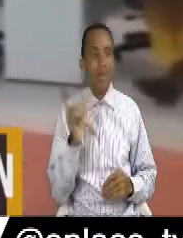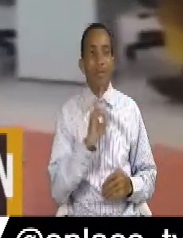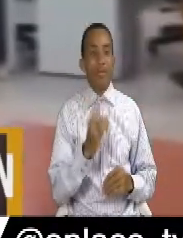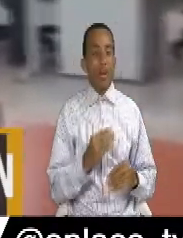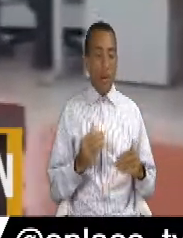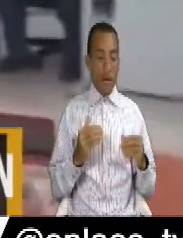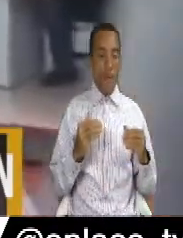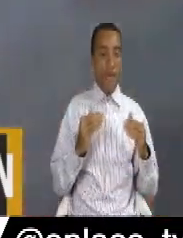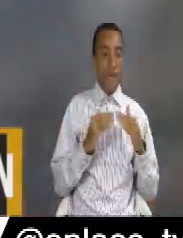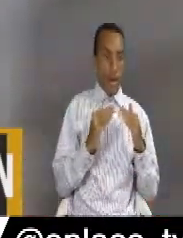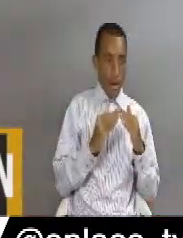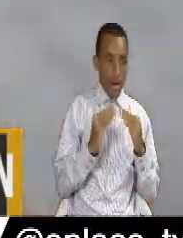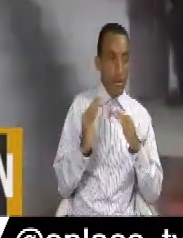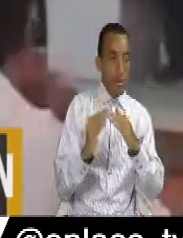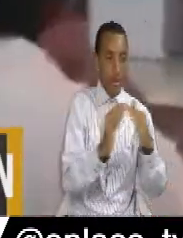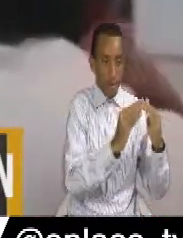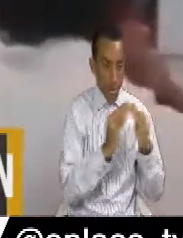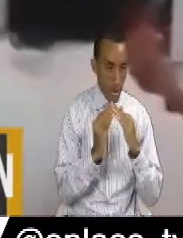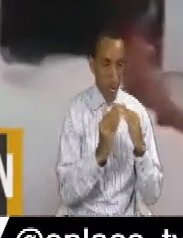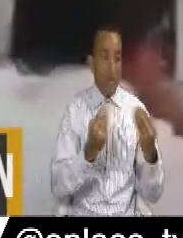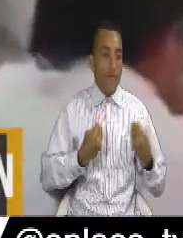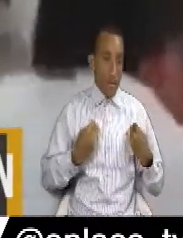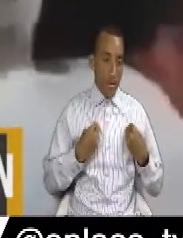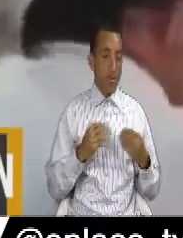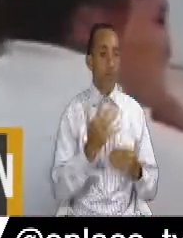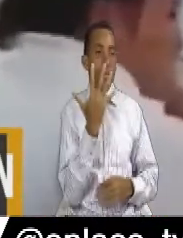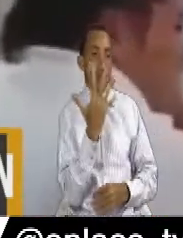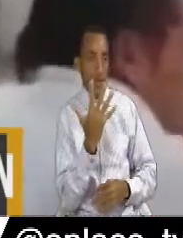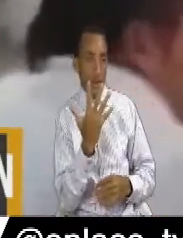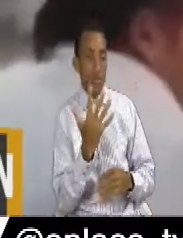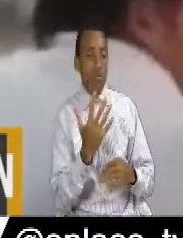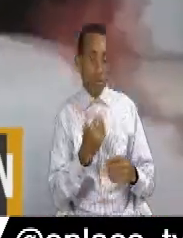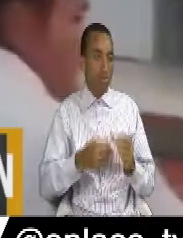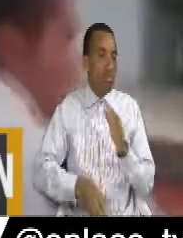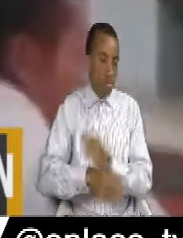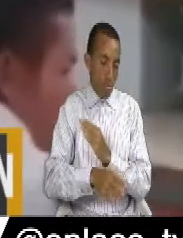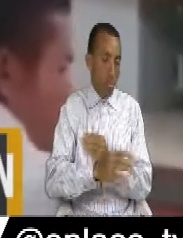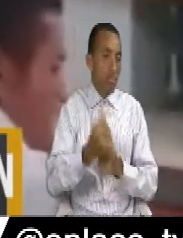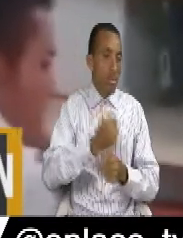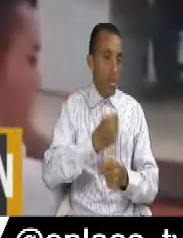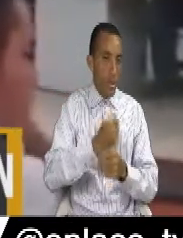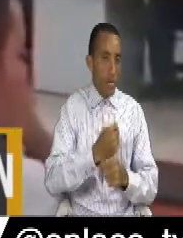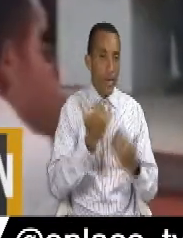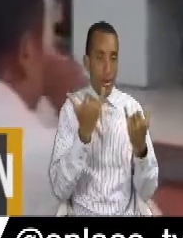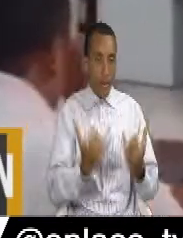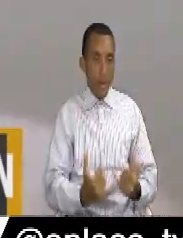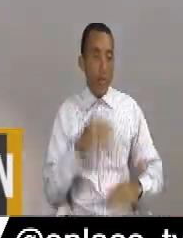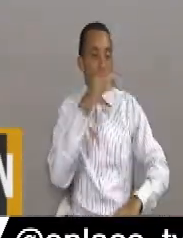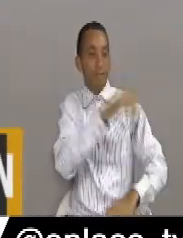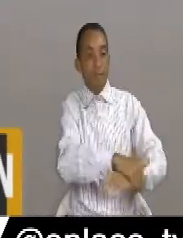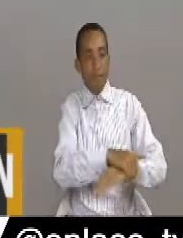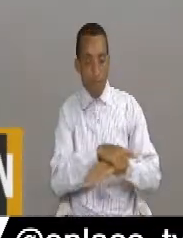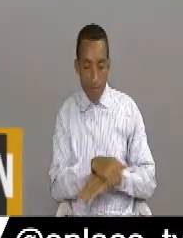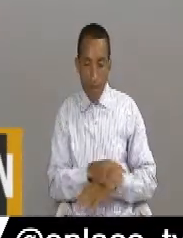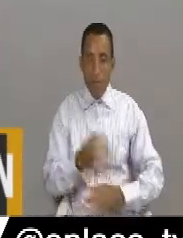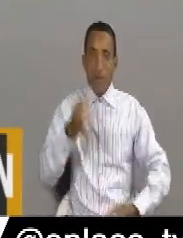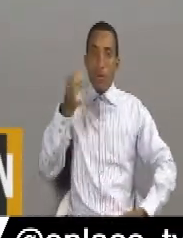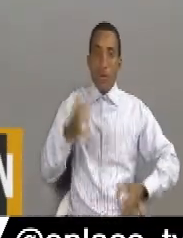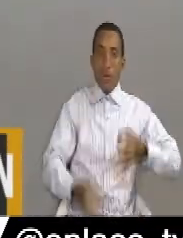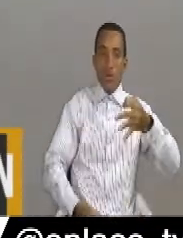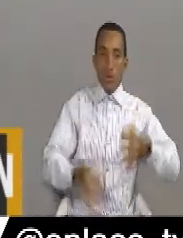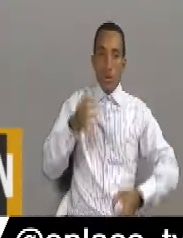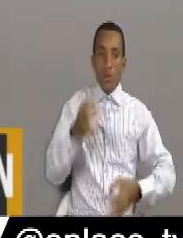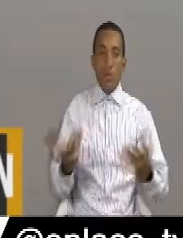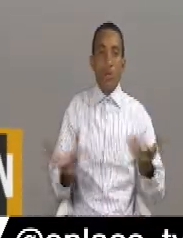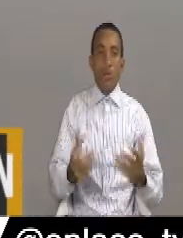que efectivamente los cinco concejales eran activos y en este momento pues están en audiencias en